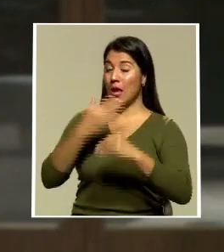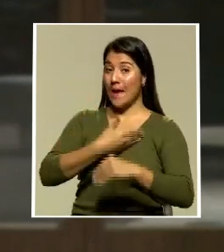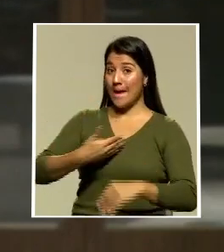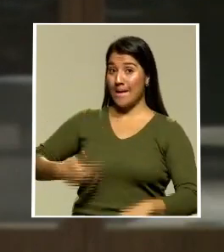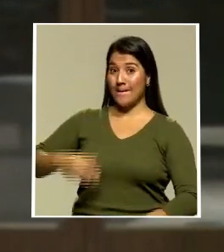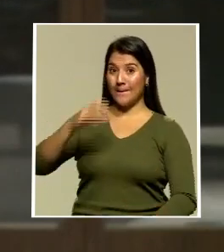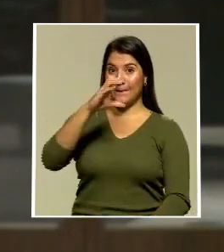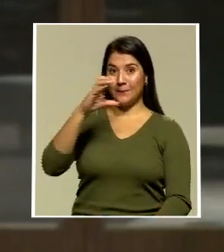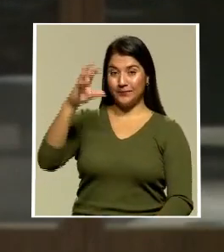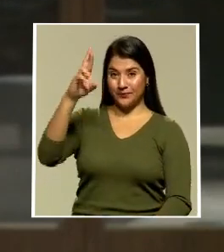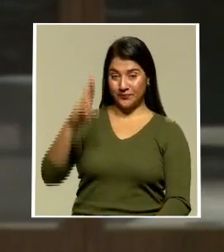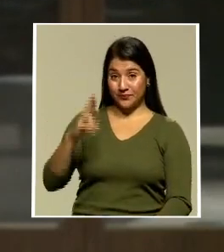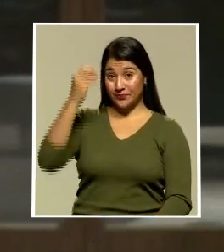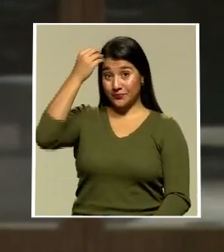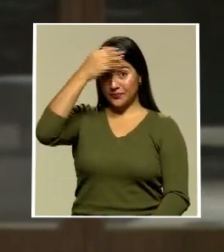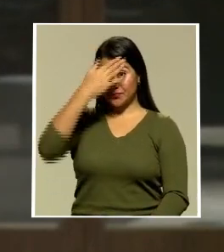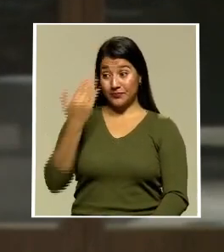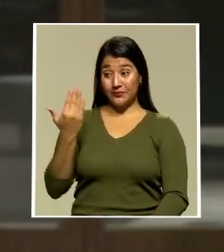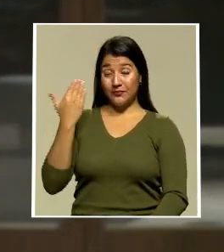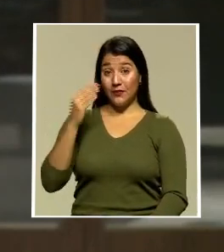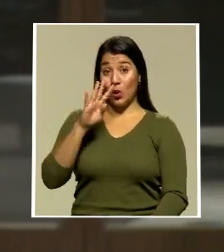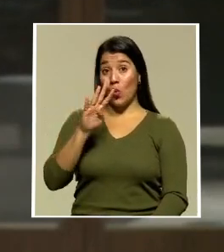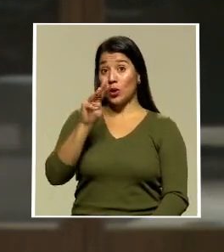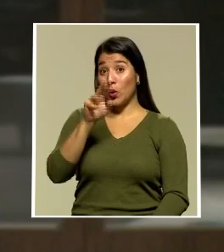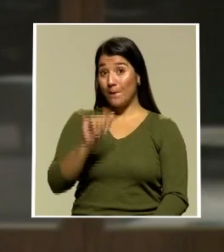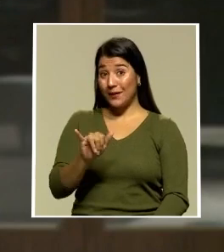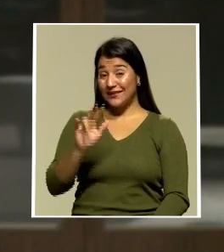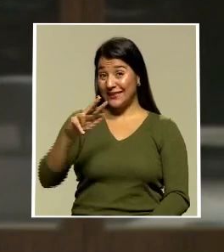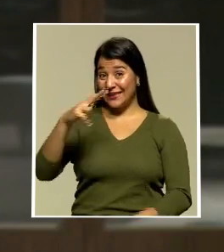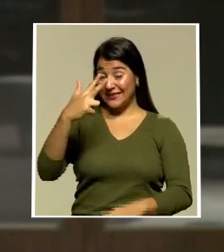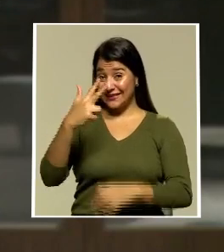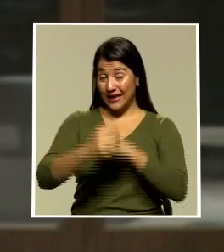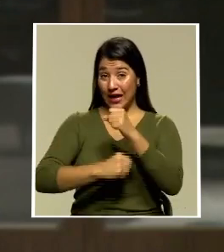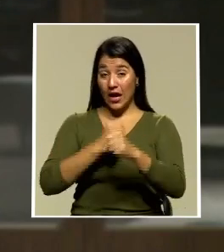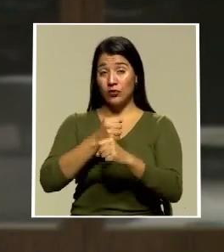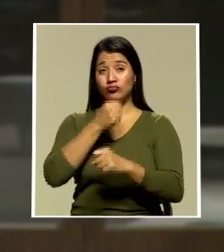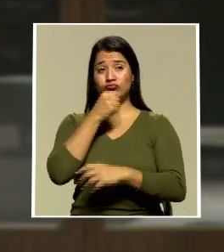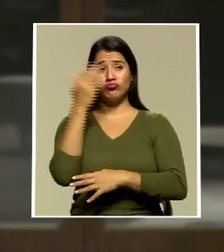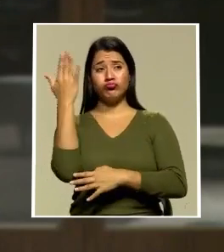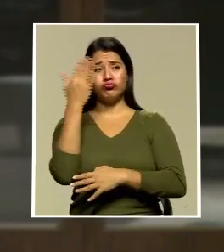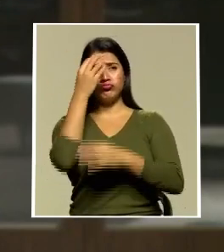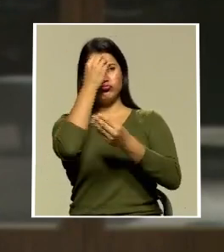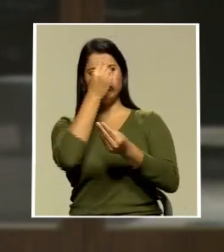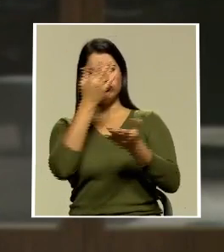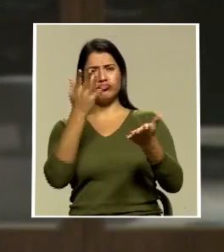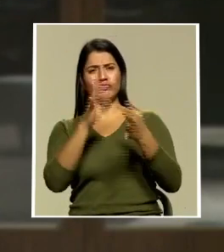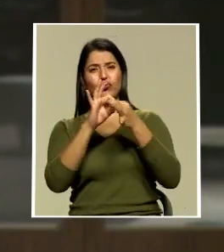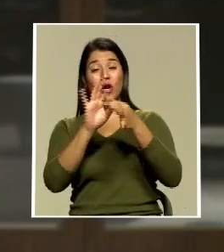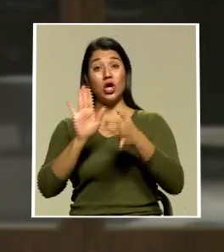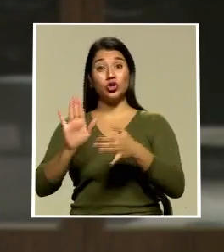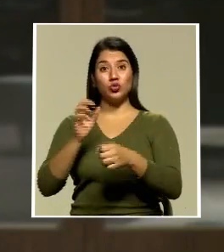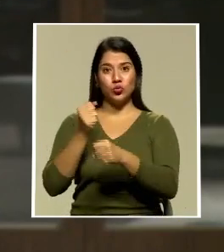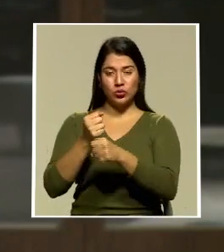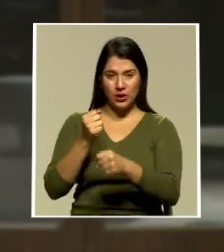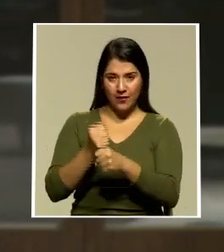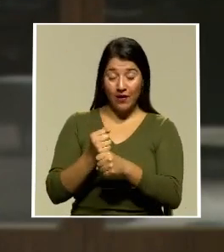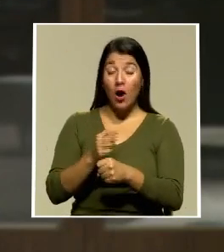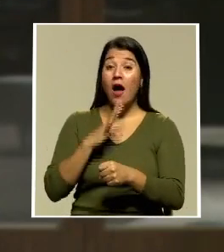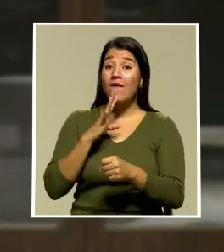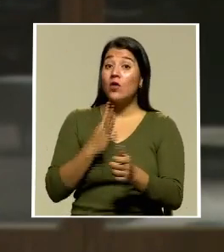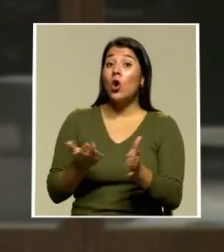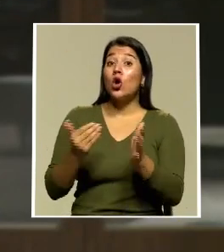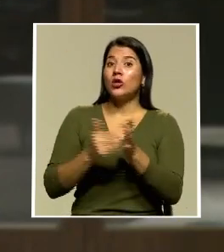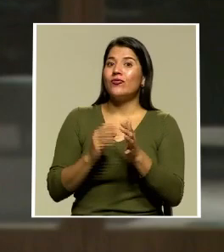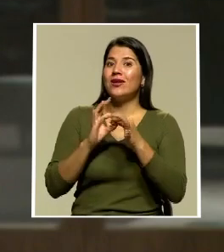Alvarado, el pasado 4 de mayo, en su tercera rendición de cuentas a la ciudadanía costarricense, habló nuevamente sobre